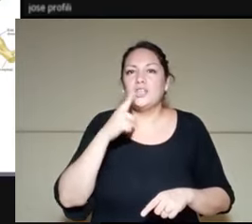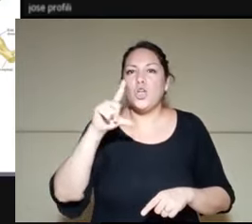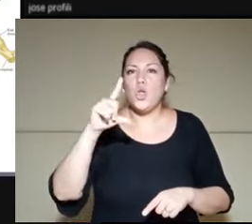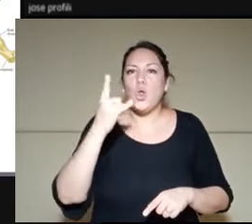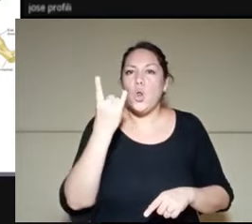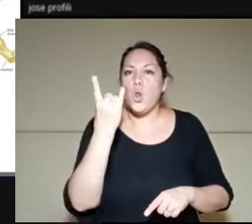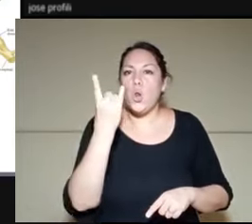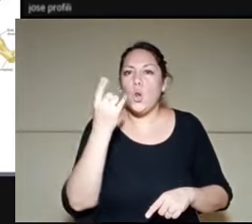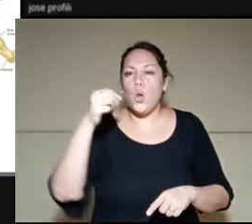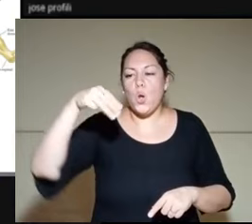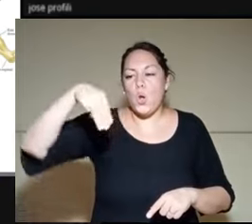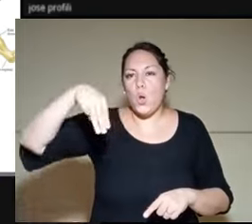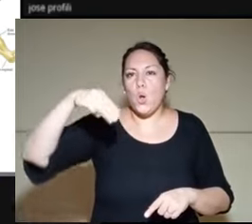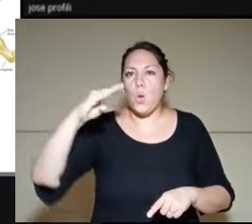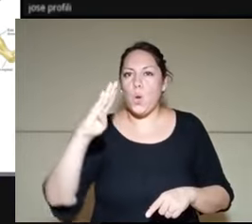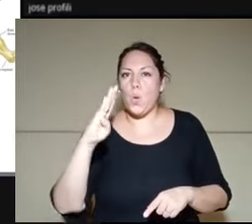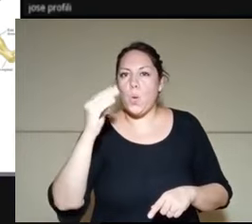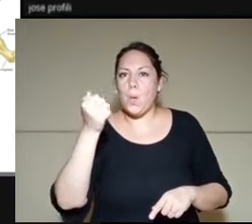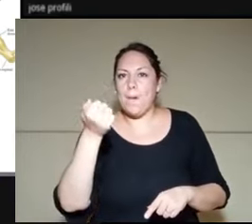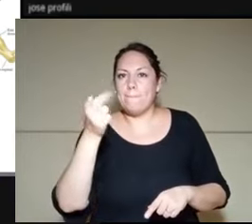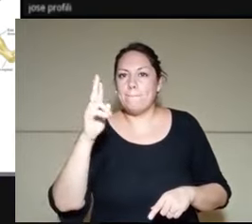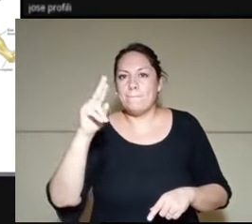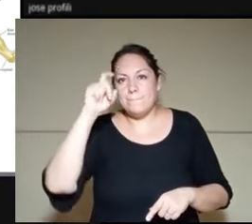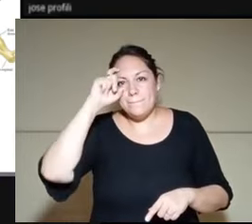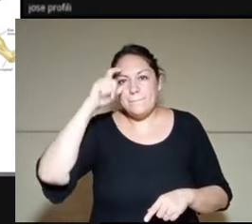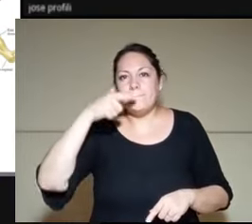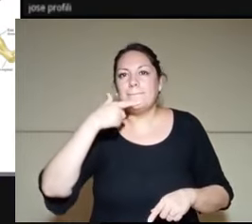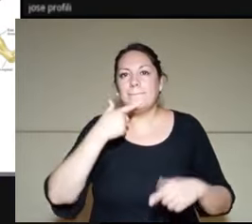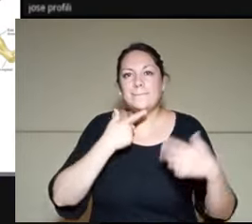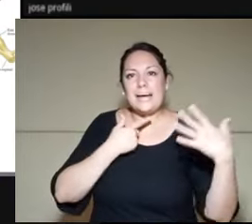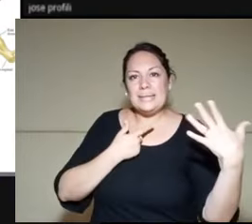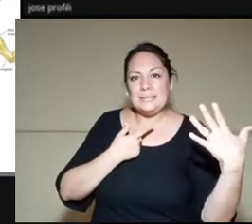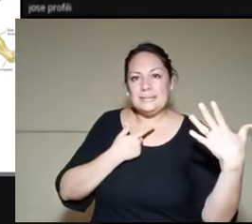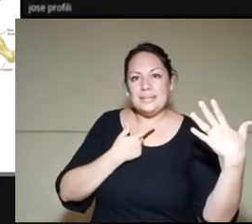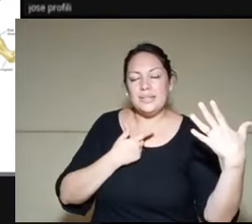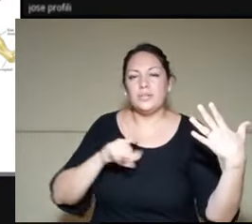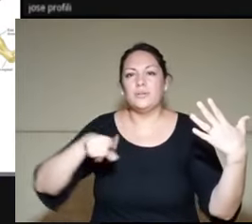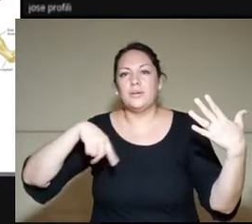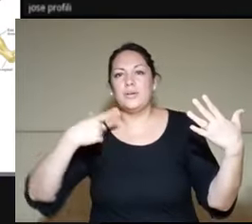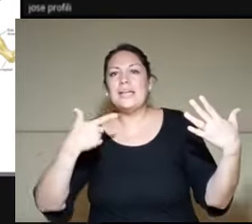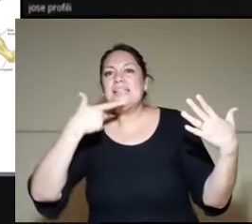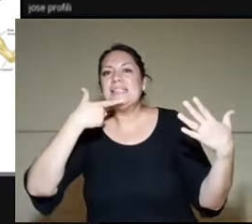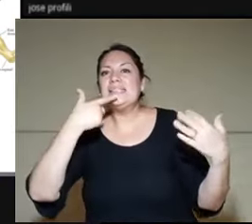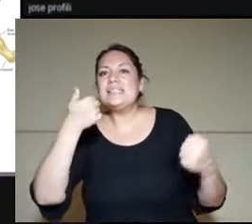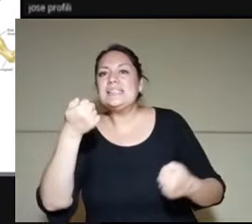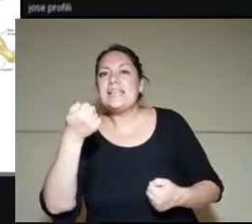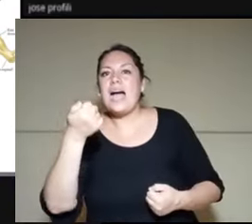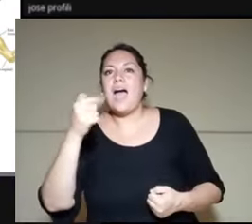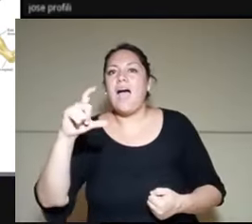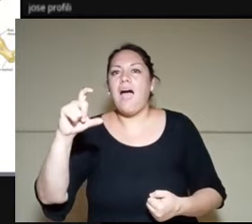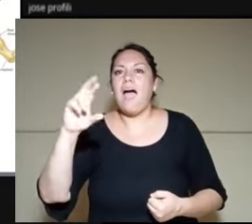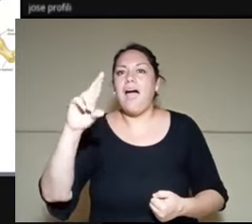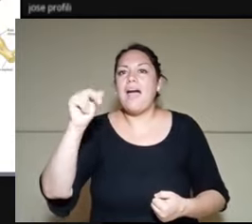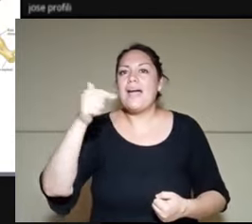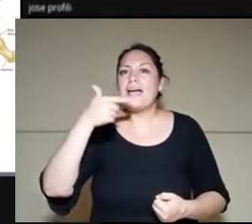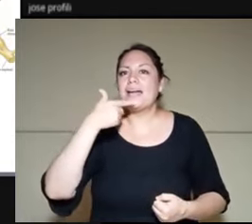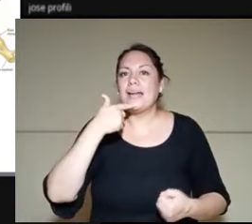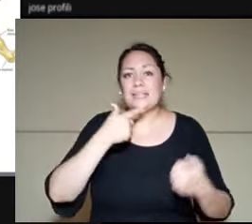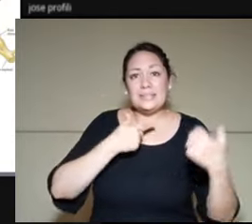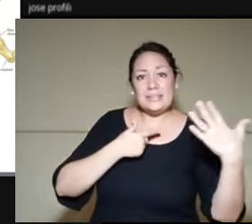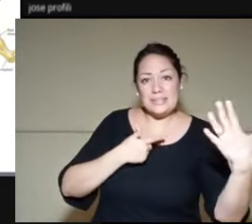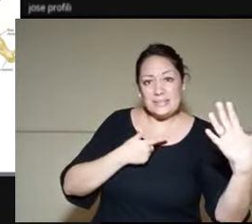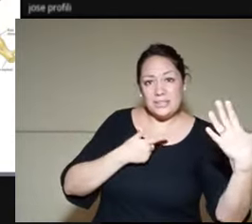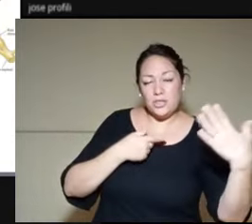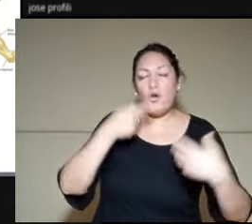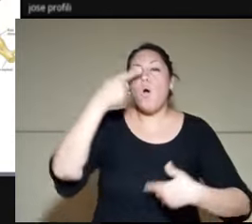las lumbares son 5, que es donde tenemos la columna lumbar, y después vienen las sacras, que es el hueso sacro, y